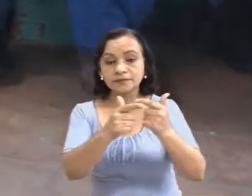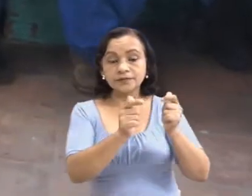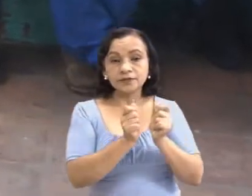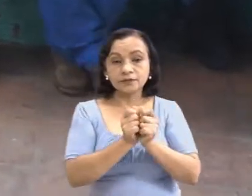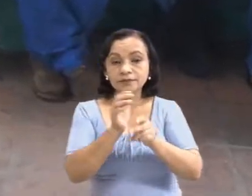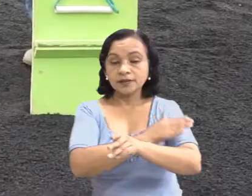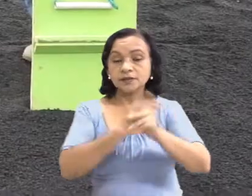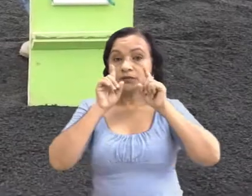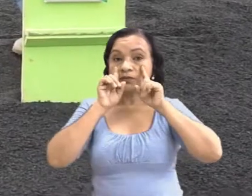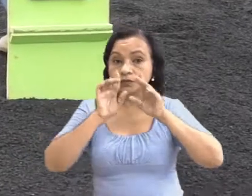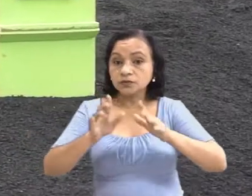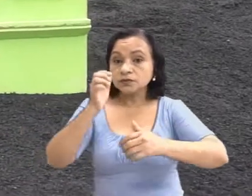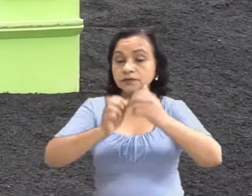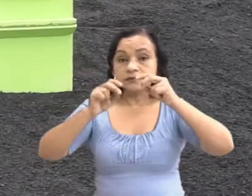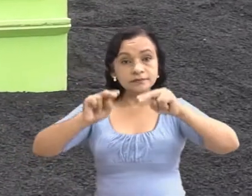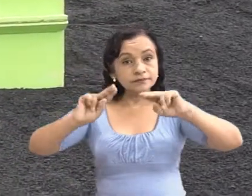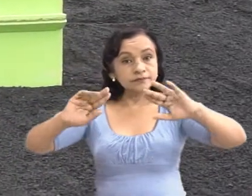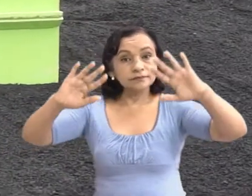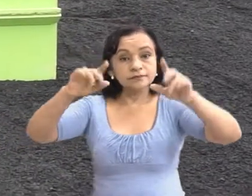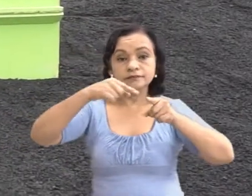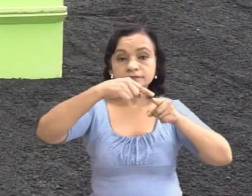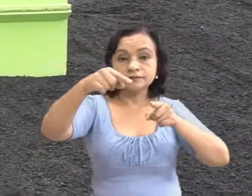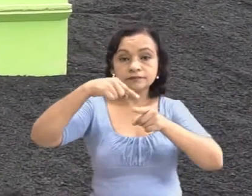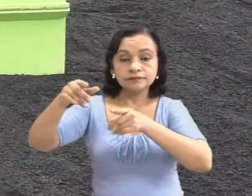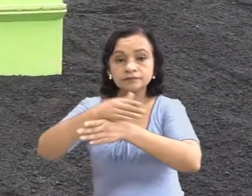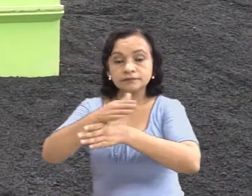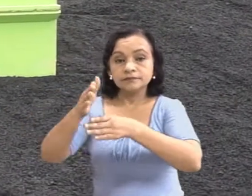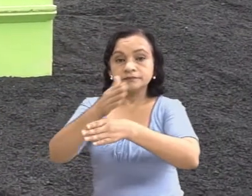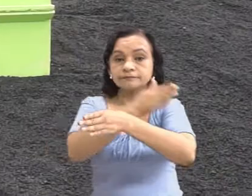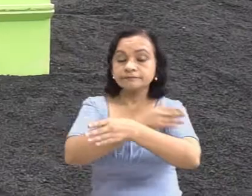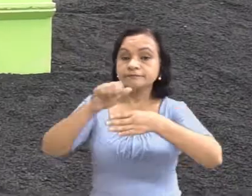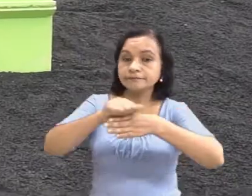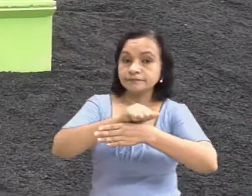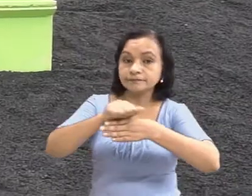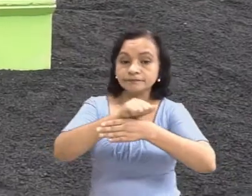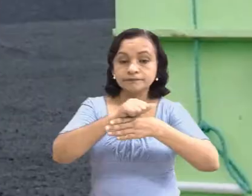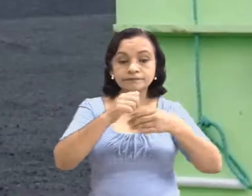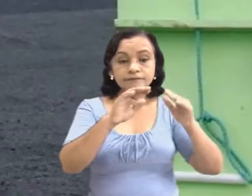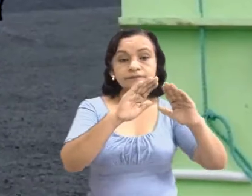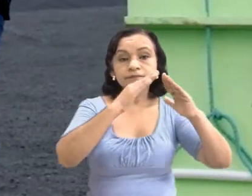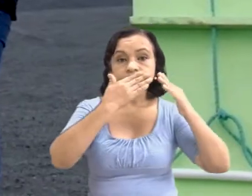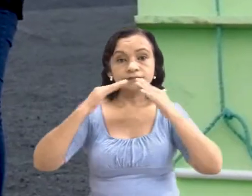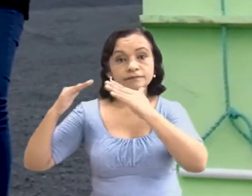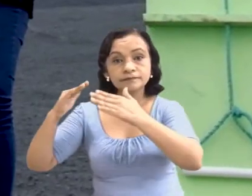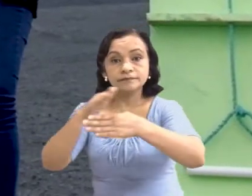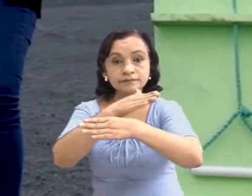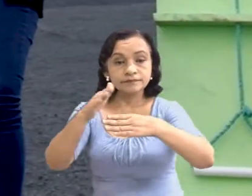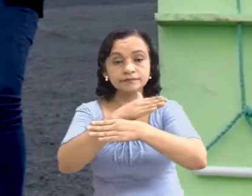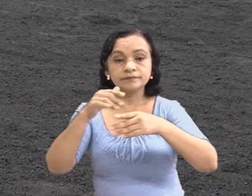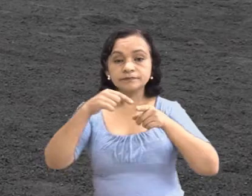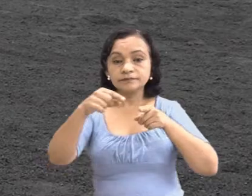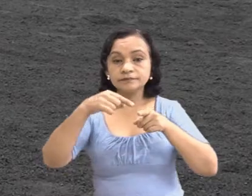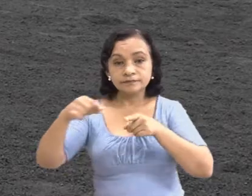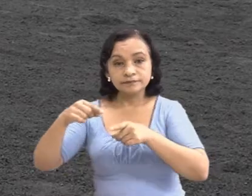a los comités municipales de prevención de desastres en los municipios, pues encaminado a la preparación en el nivel comunitario, porque van